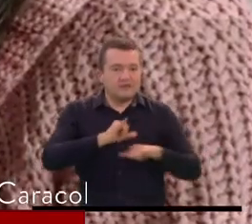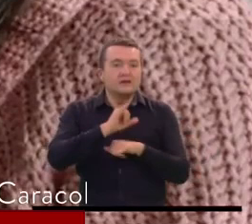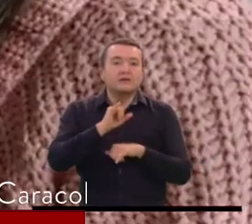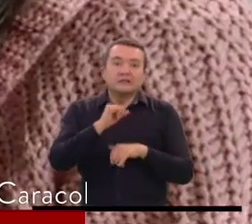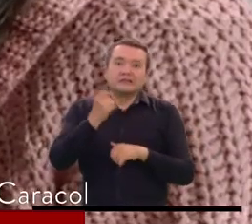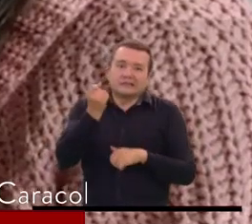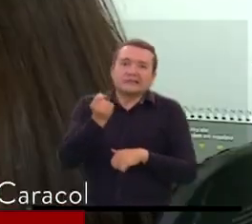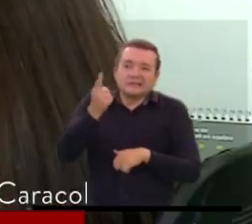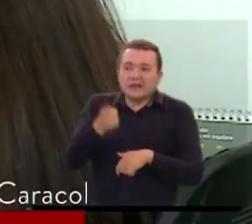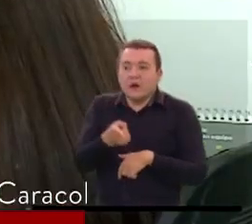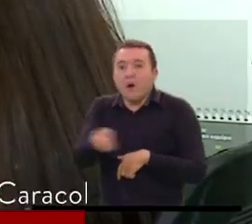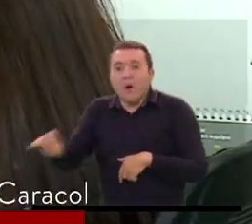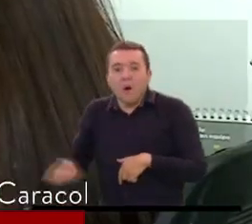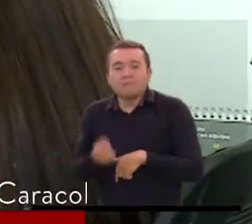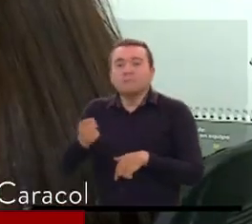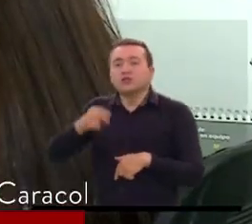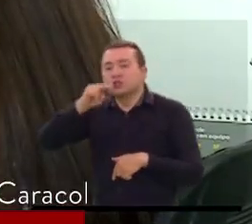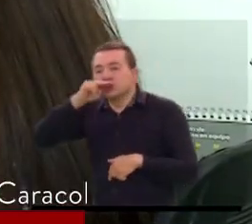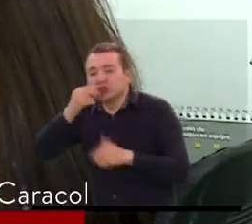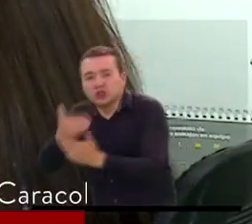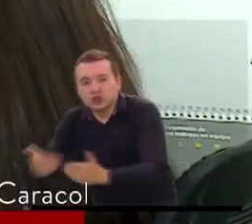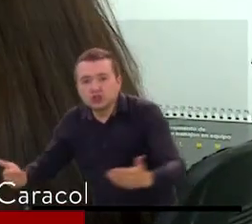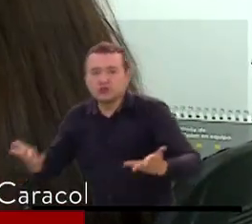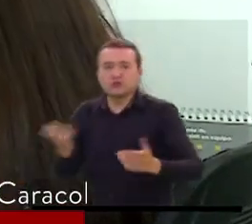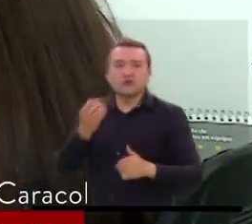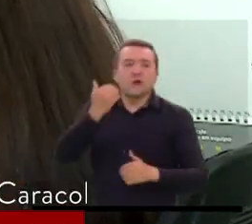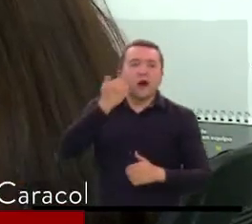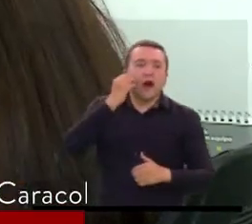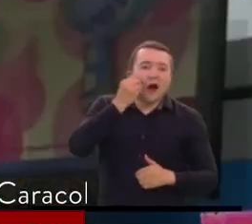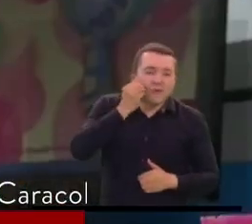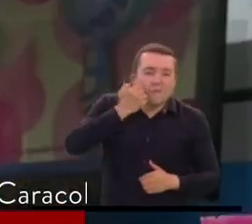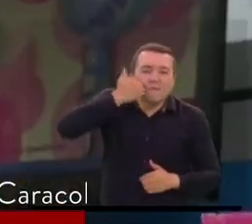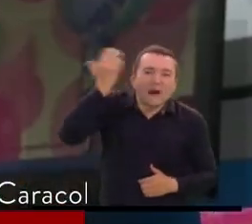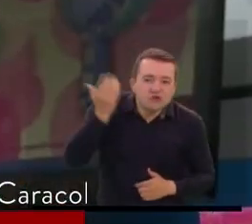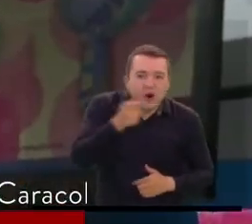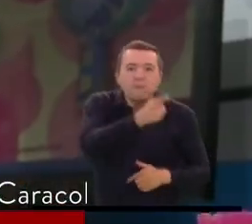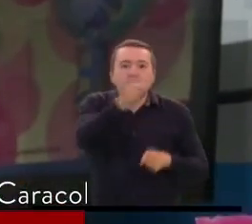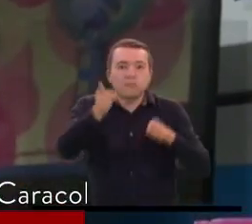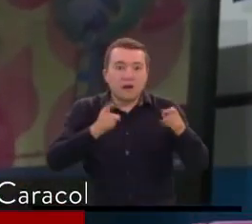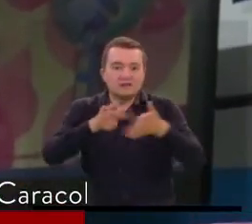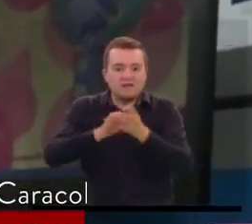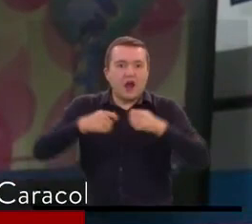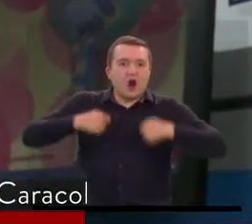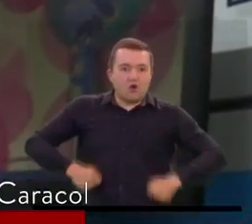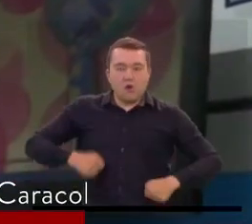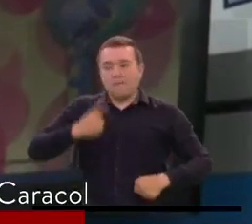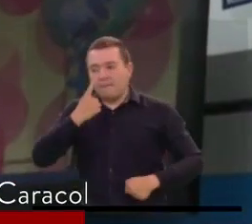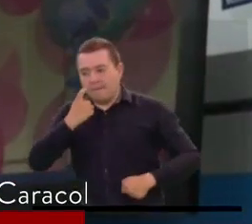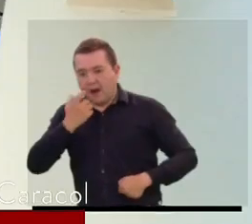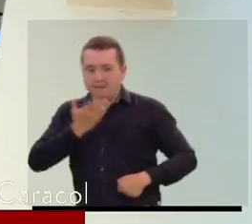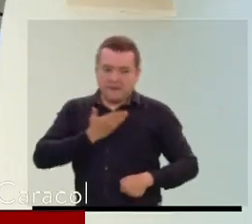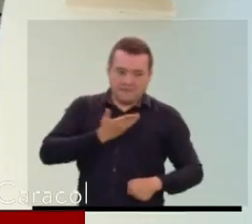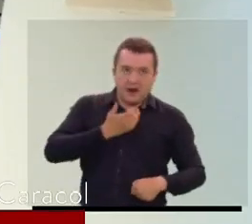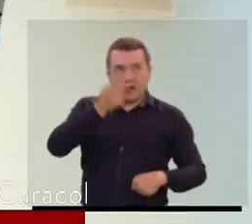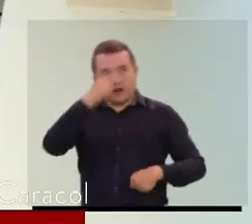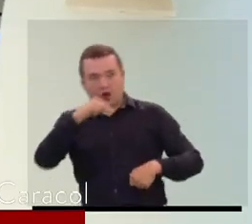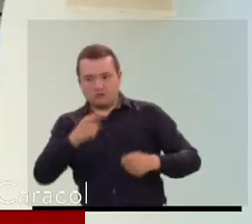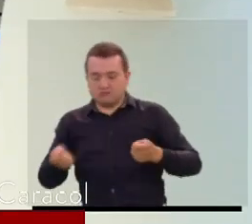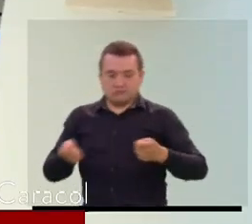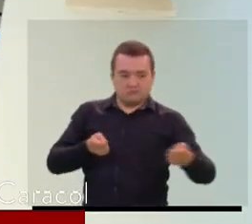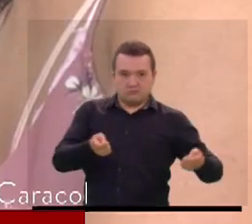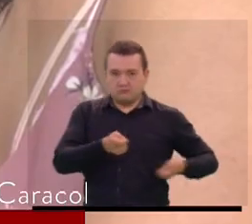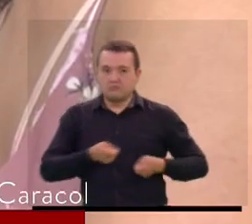con niños, adultos mayores u otros familiares, desempeñando distintos roles como padres, madres e hijos, lo cual supone que